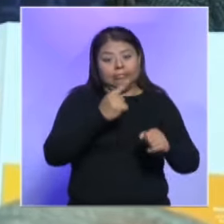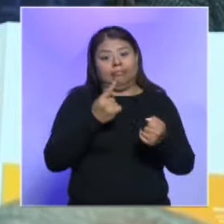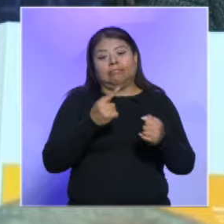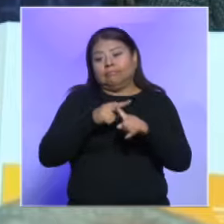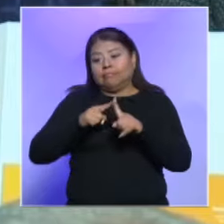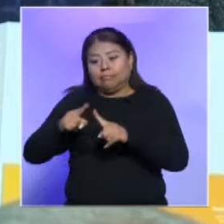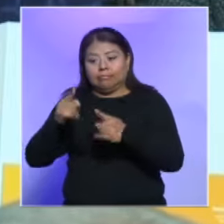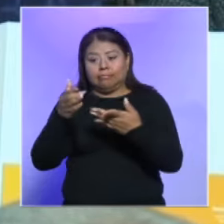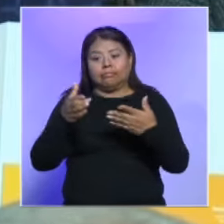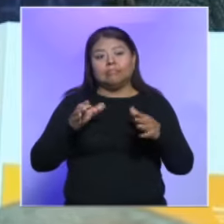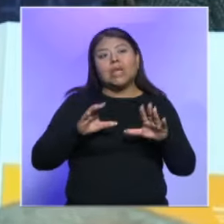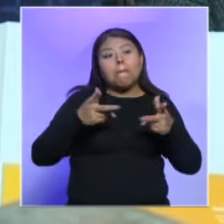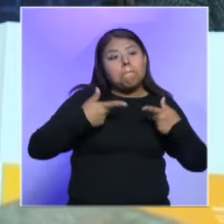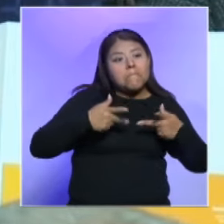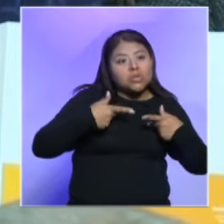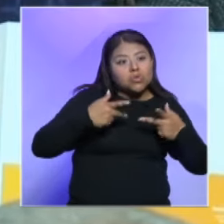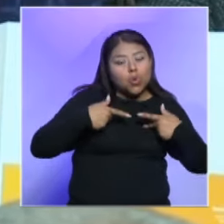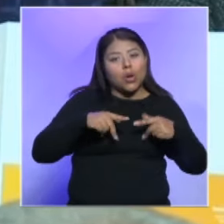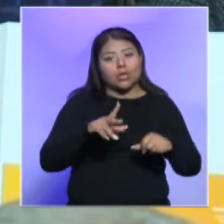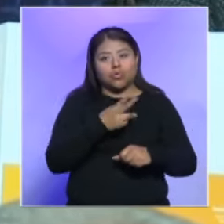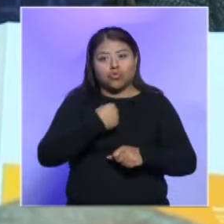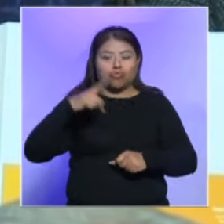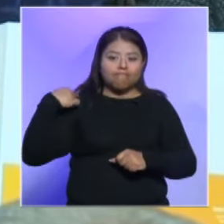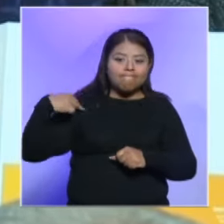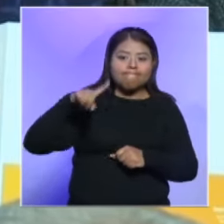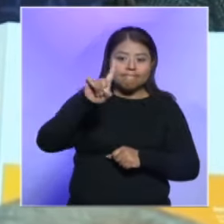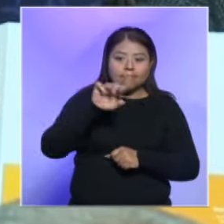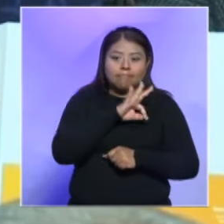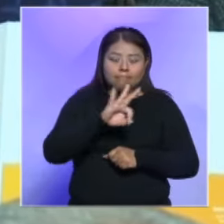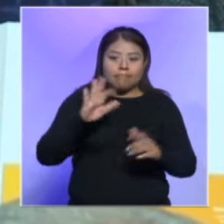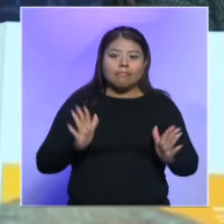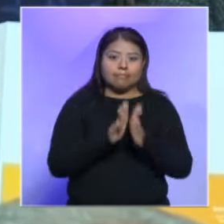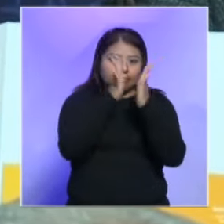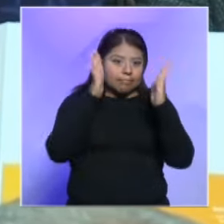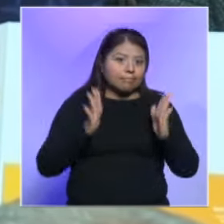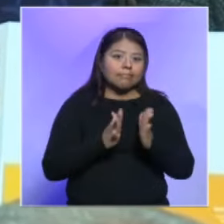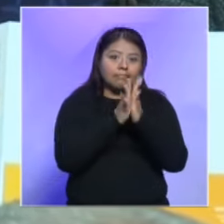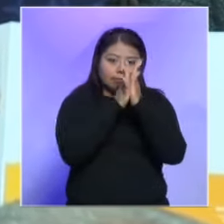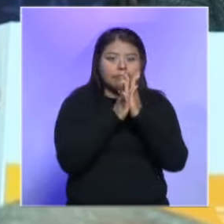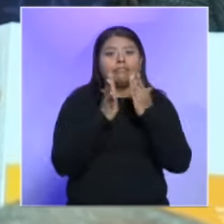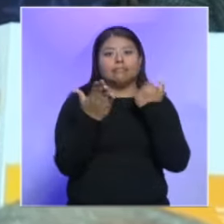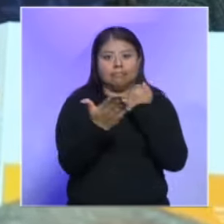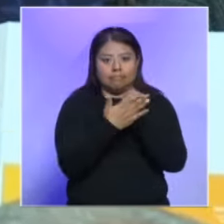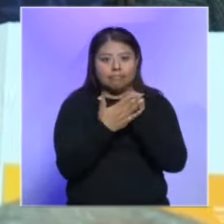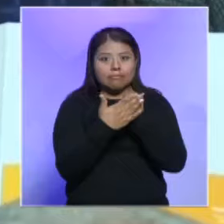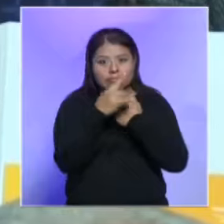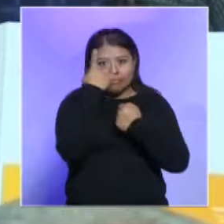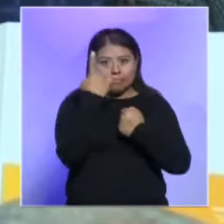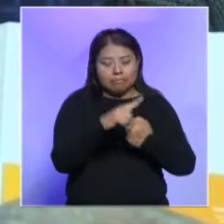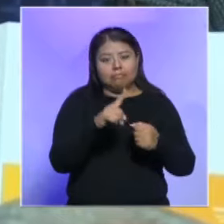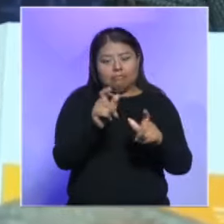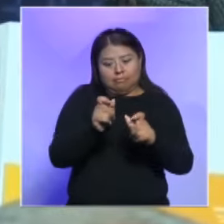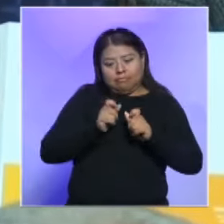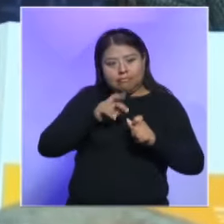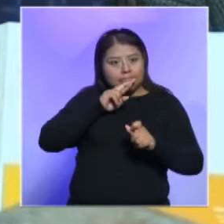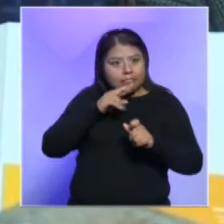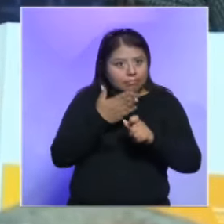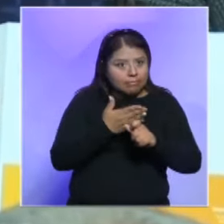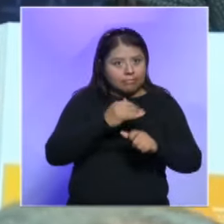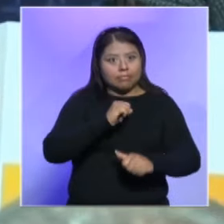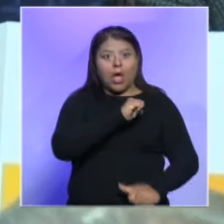puedan participar como candidatas y candidatos a puestos de elección popular. Y hablábamos un minuto antes de empezar